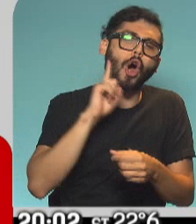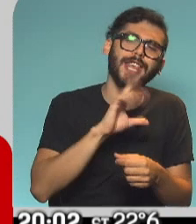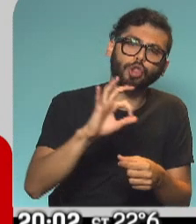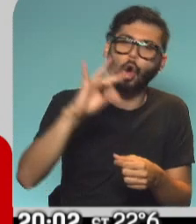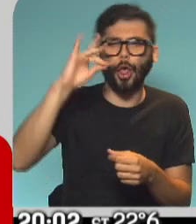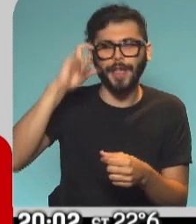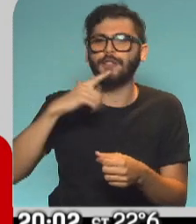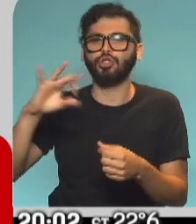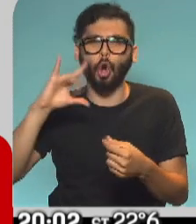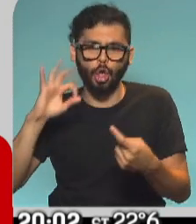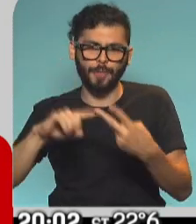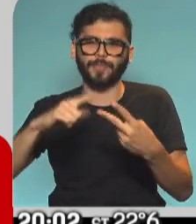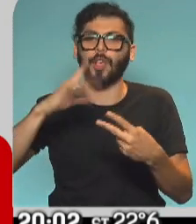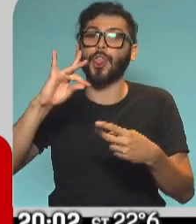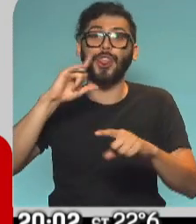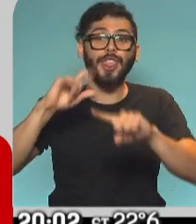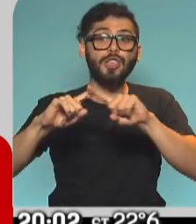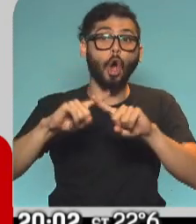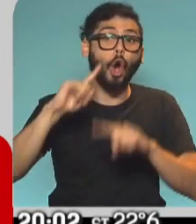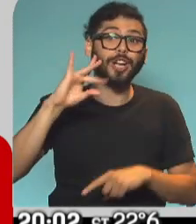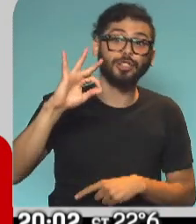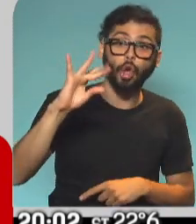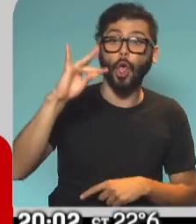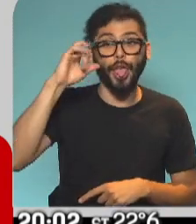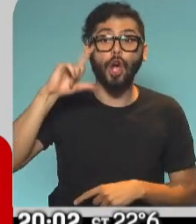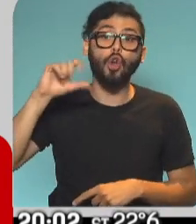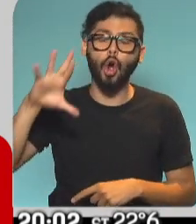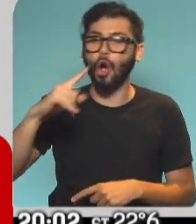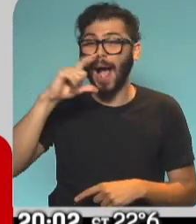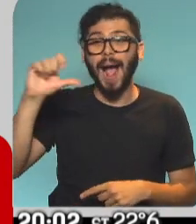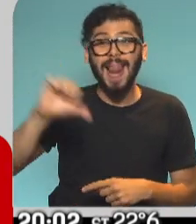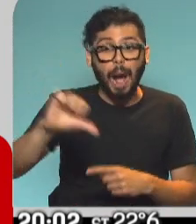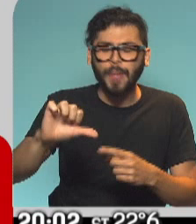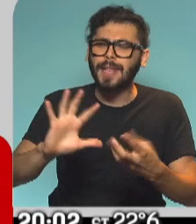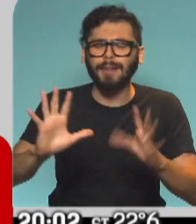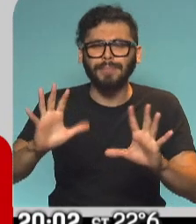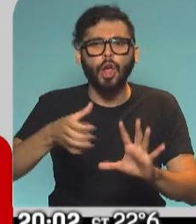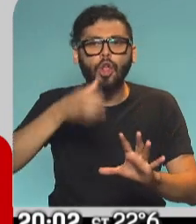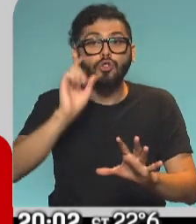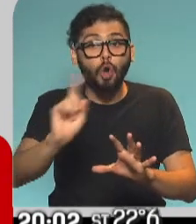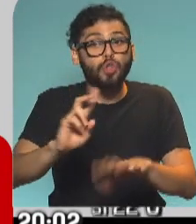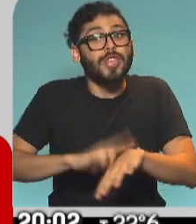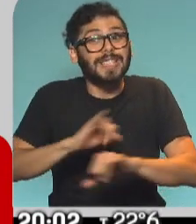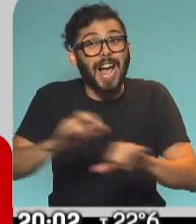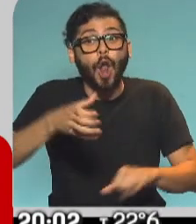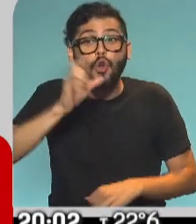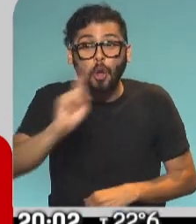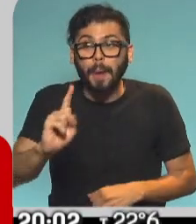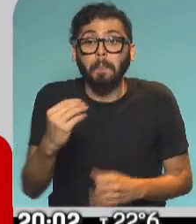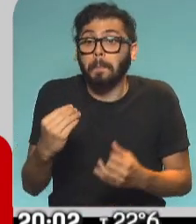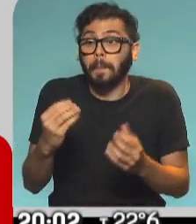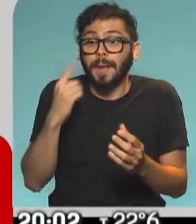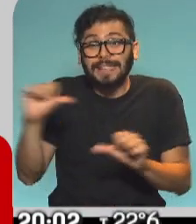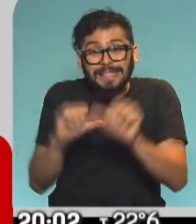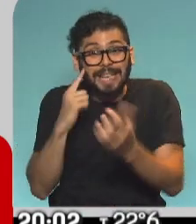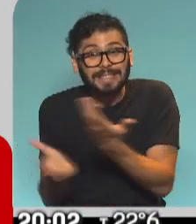sodio, lavandina, ya que no hay evidencia científica sobre su eficacia. Más adelante explica ANMAT que la